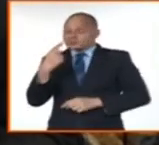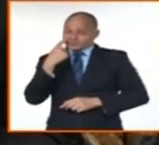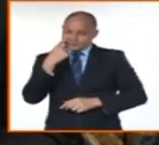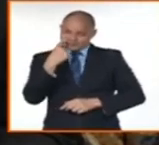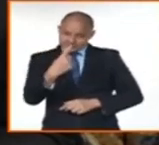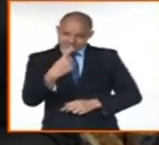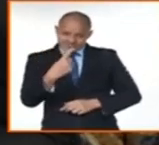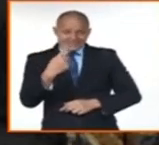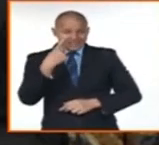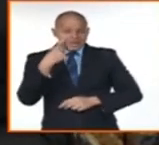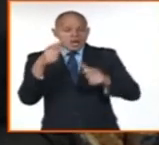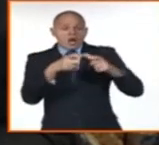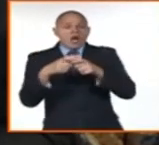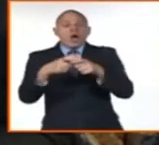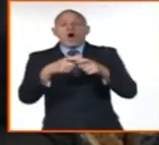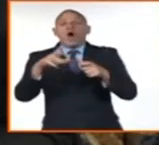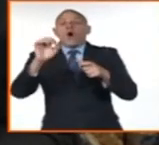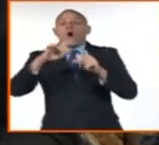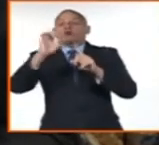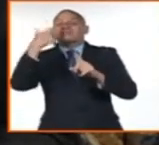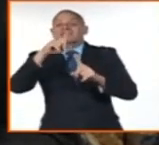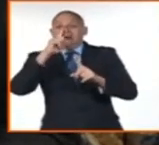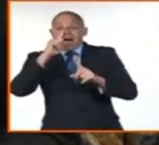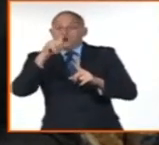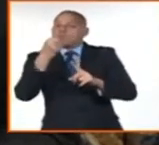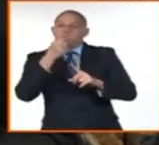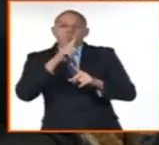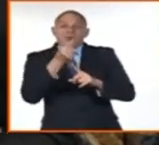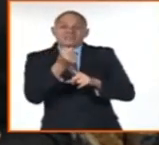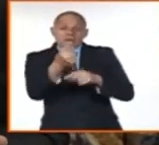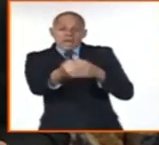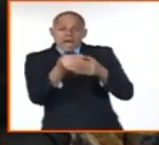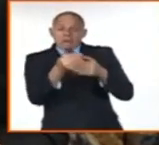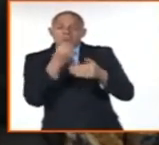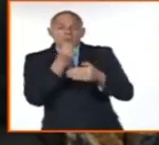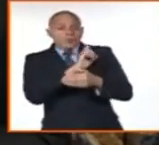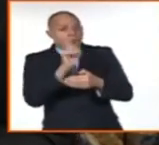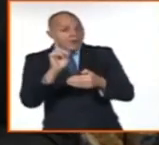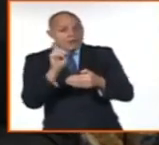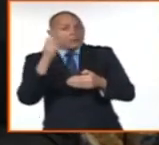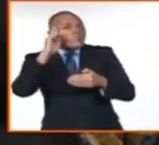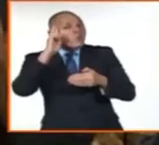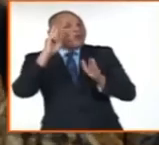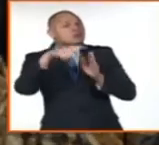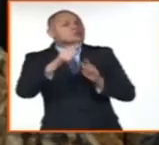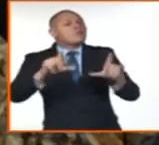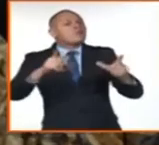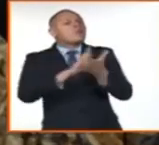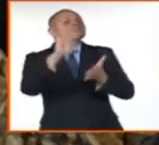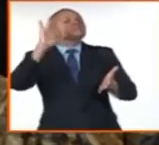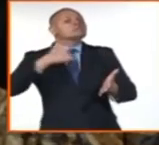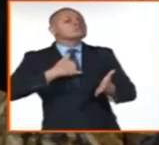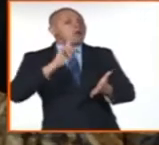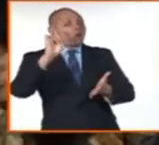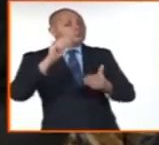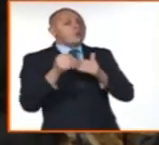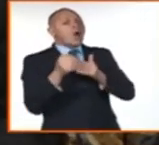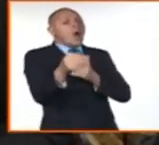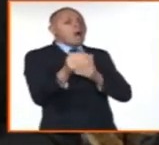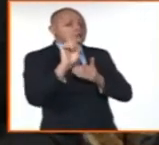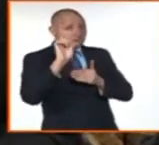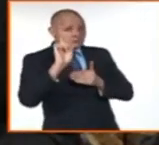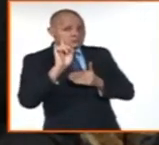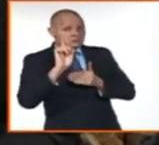¿Quién es el que sale más beneficiado con esto? Estados Unidos. Primero, la guerra no es en su territorio, ha logrado manipular la